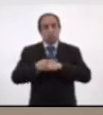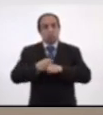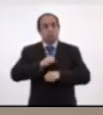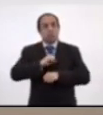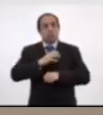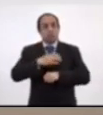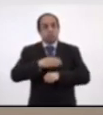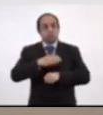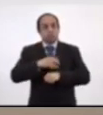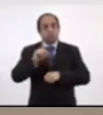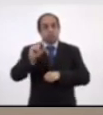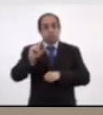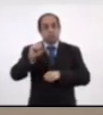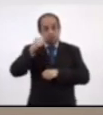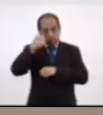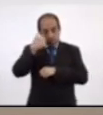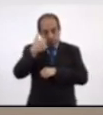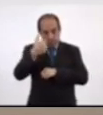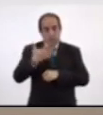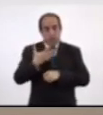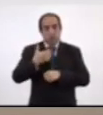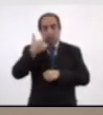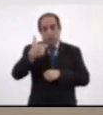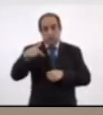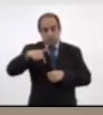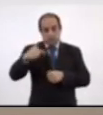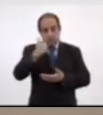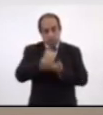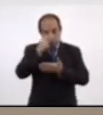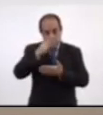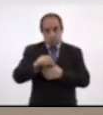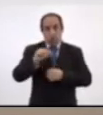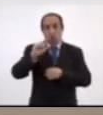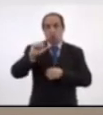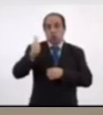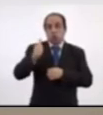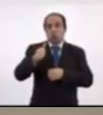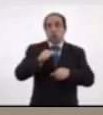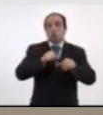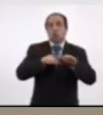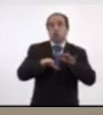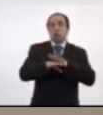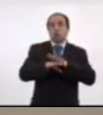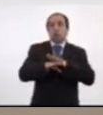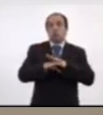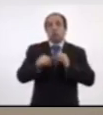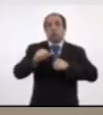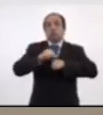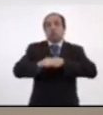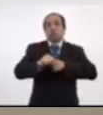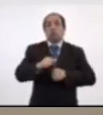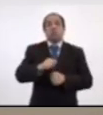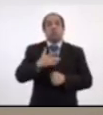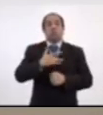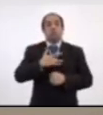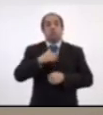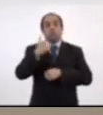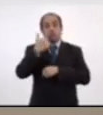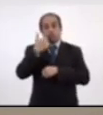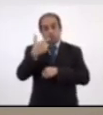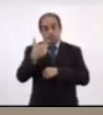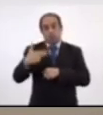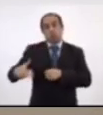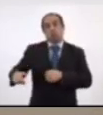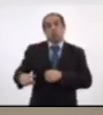cabo, 6 han sido aquí. También ya llevamos 8 trasplantes de corazón, 3 en la ciudad, 7 de hígado, 2 aquí en